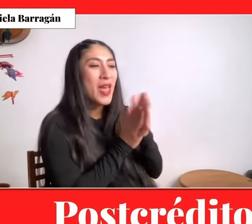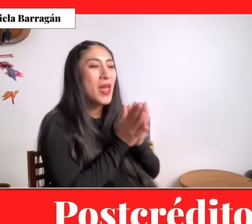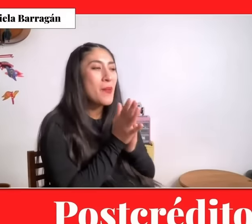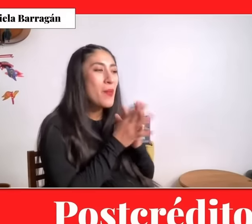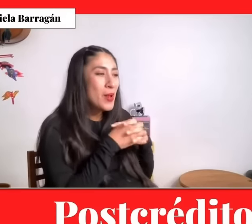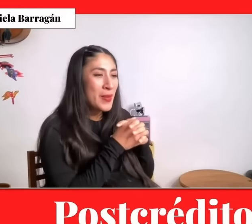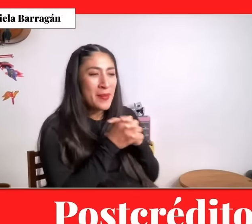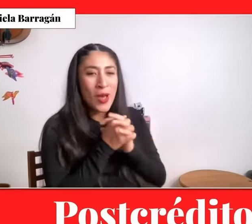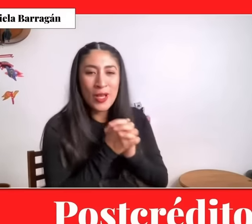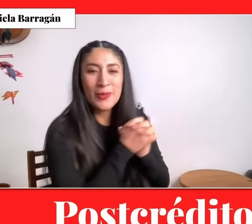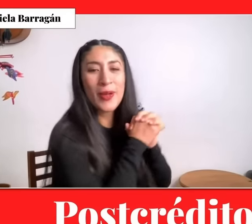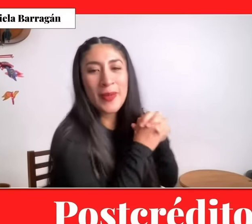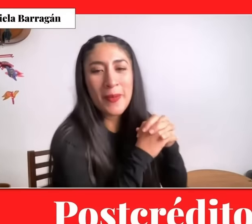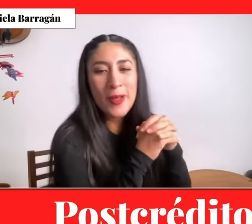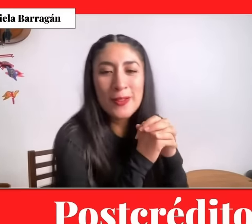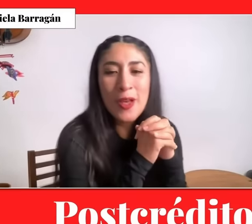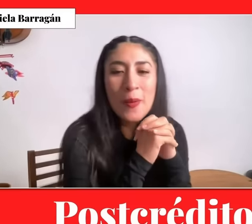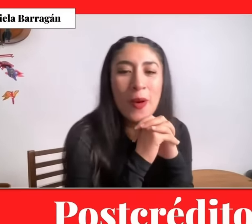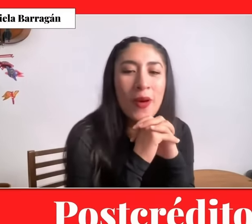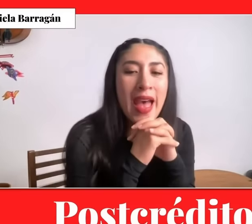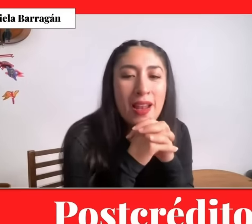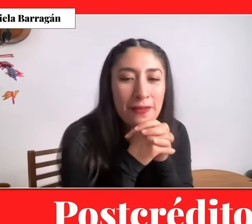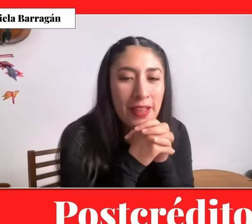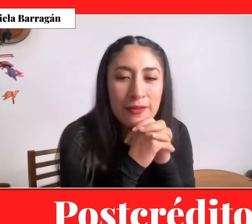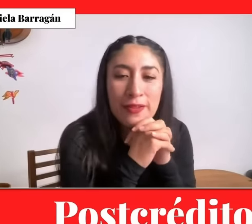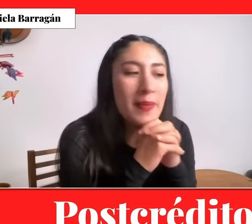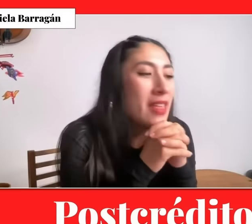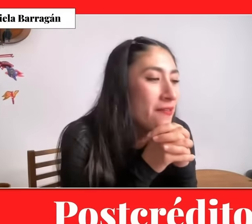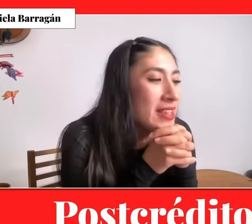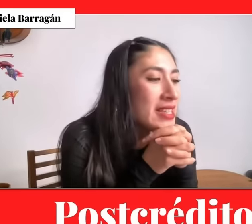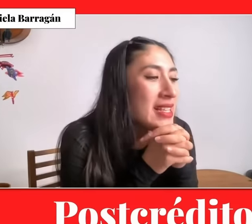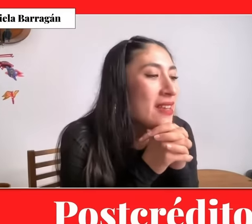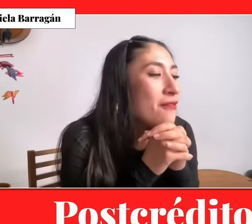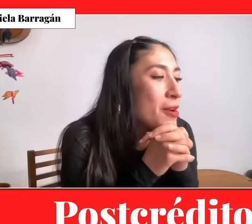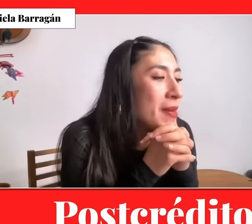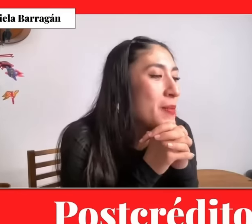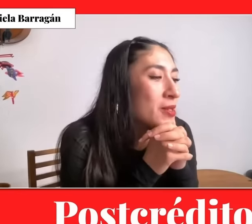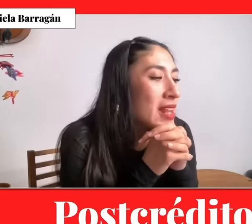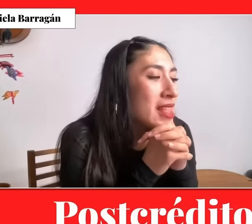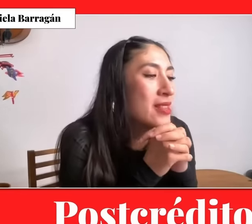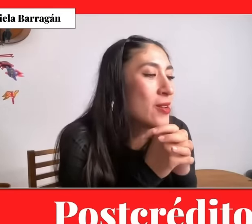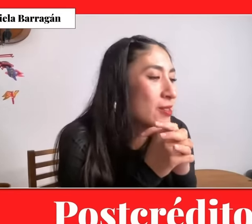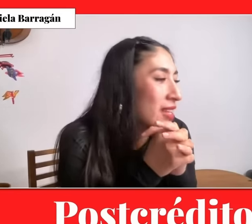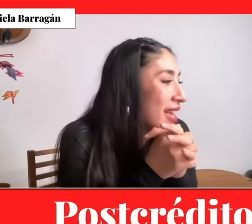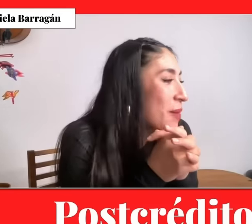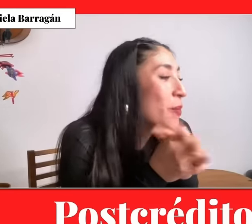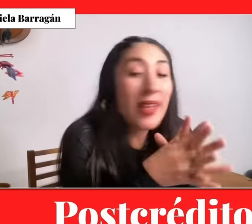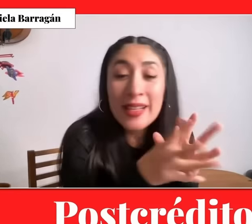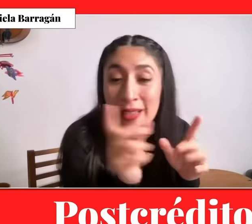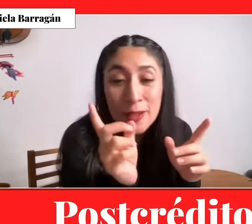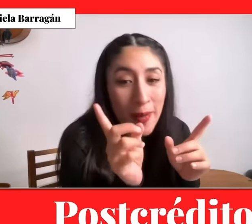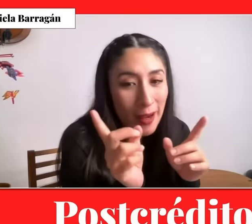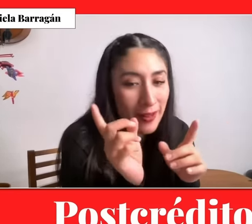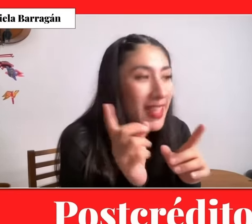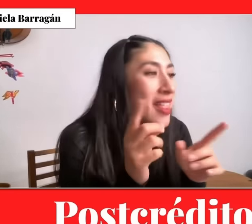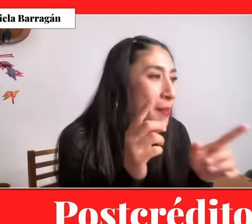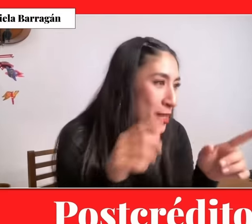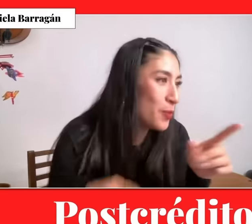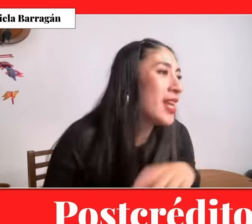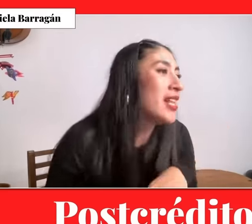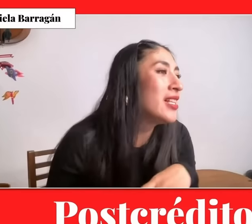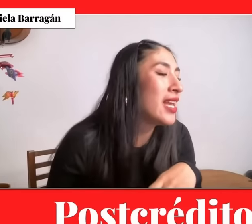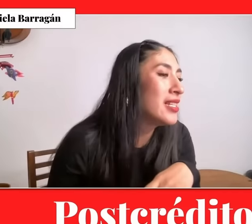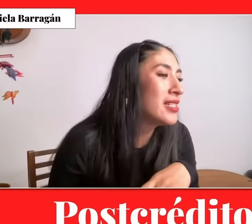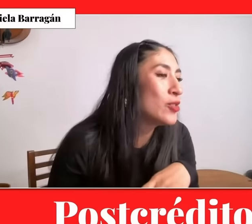Cuídense volvimos volvimos como al en forma de fichas en forma de postcréditos porque sí subieron Y